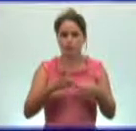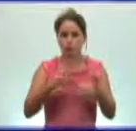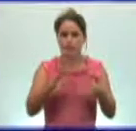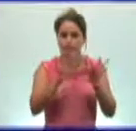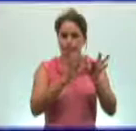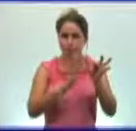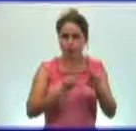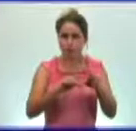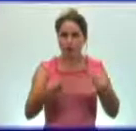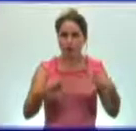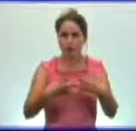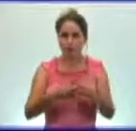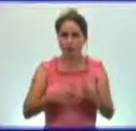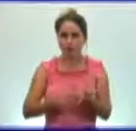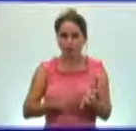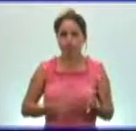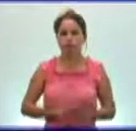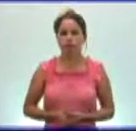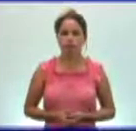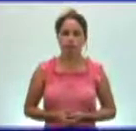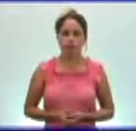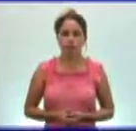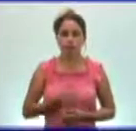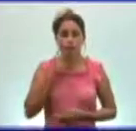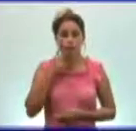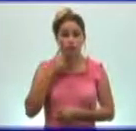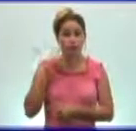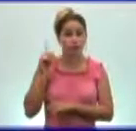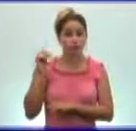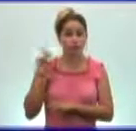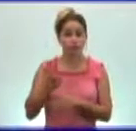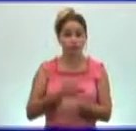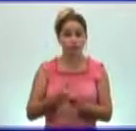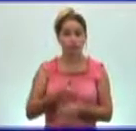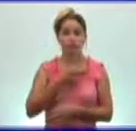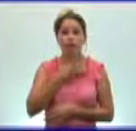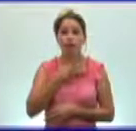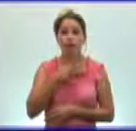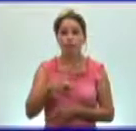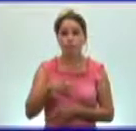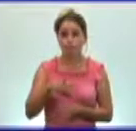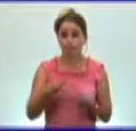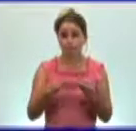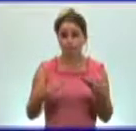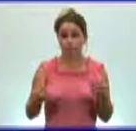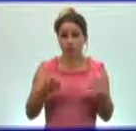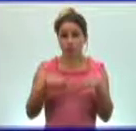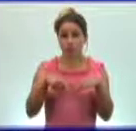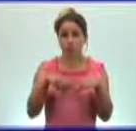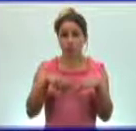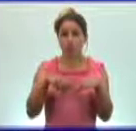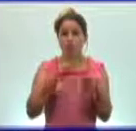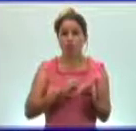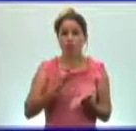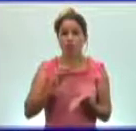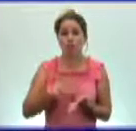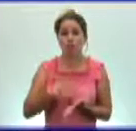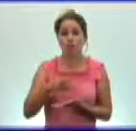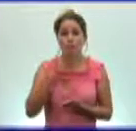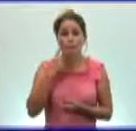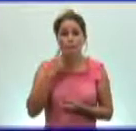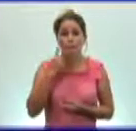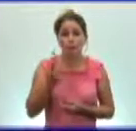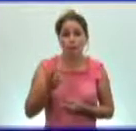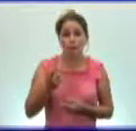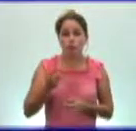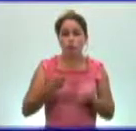enlace. Aquí en la figura tienen diferentes muestras de sustancias donde aparece una sustancia que está